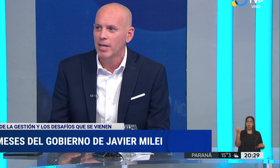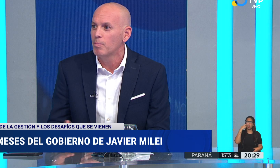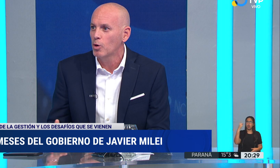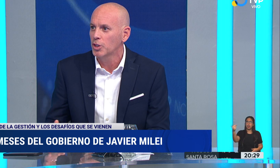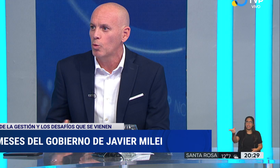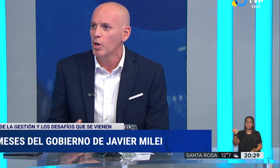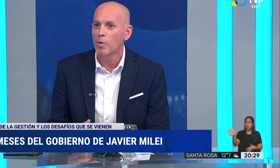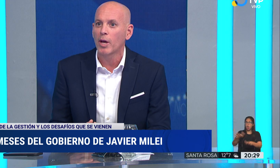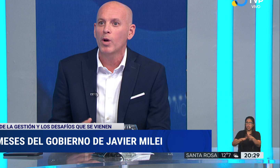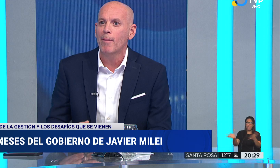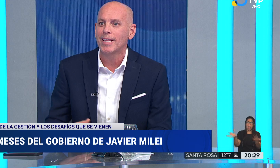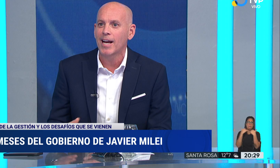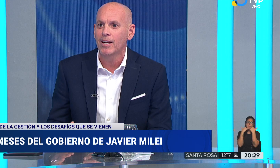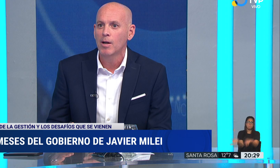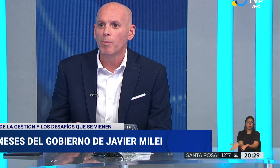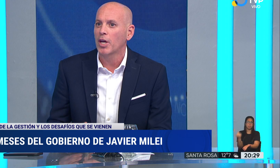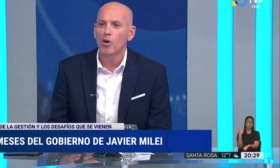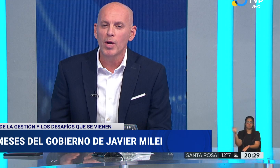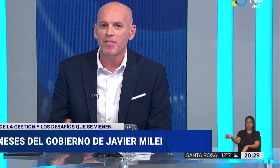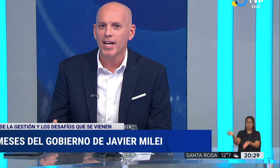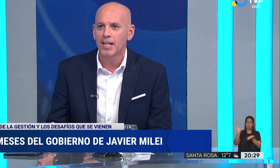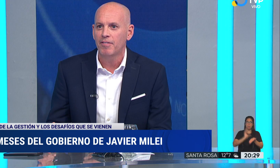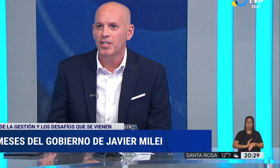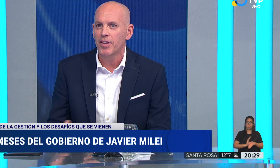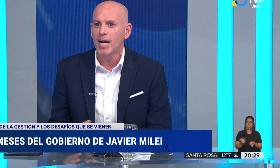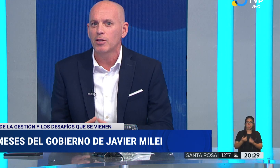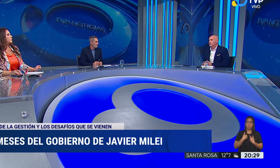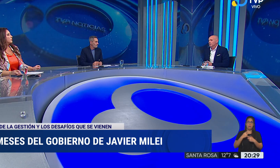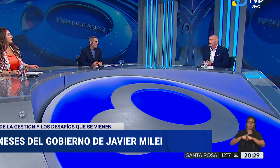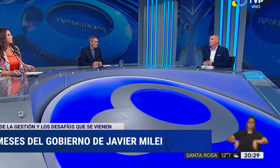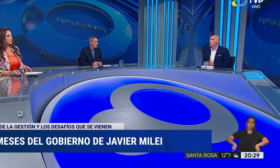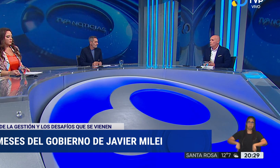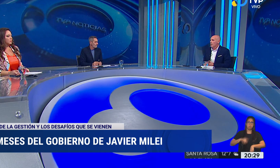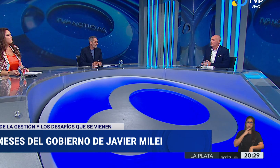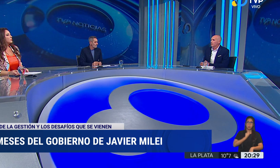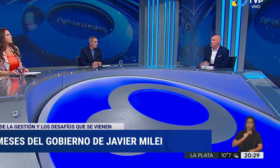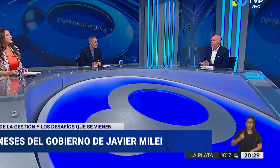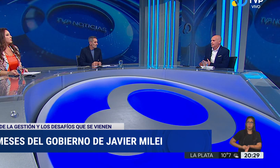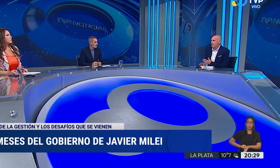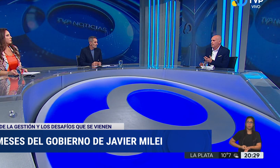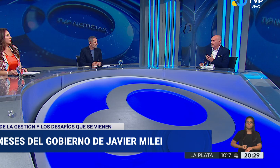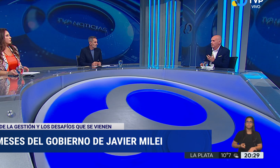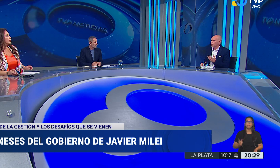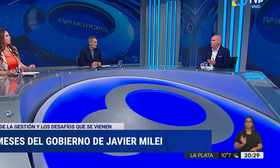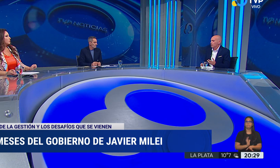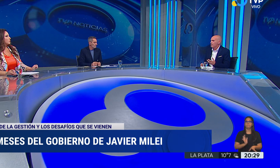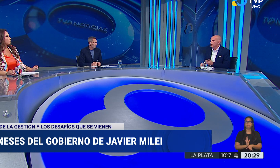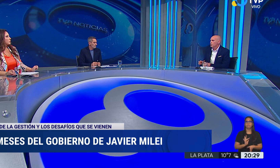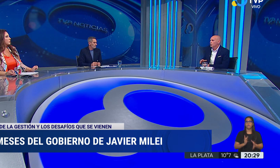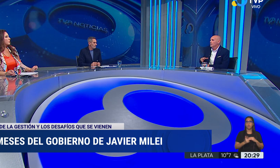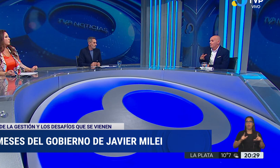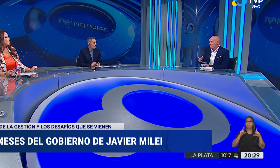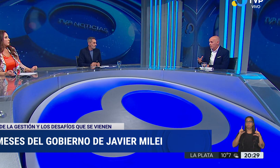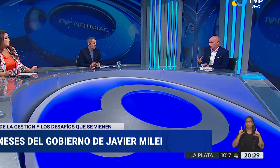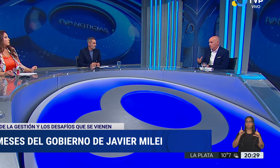me tiene un poco sin cuidado porque voy a vetar, porque no voy a entregar el déficit fiscal. Entonces, por un lado te diría que sí, es parte del